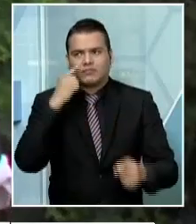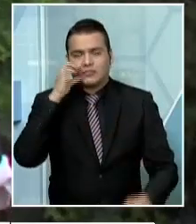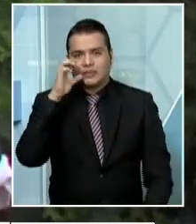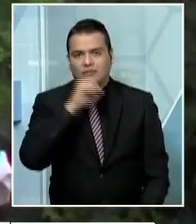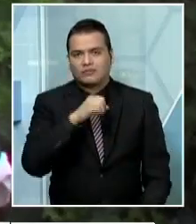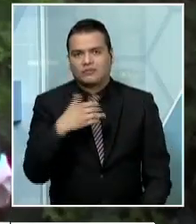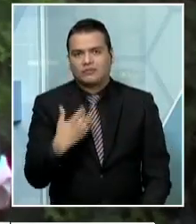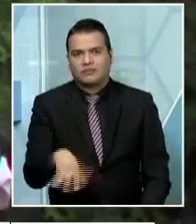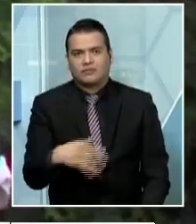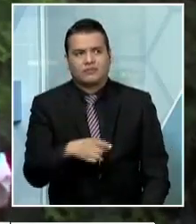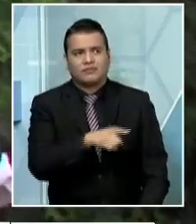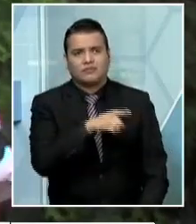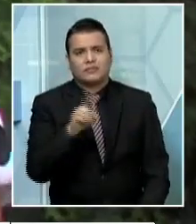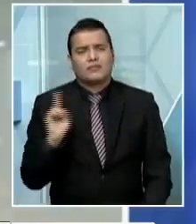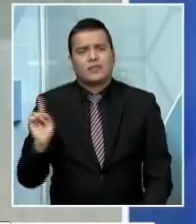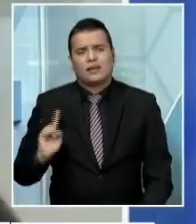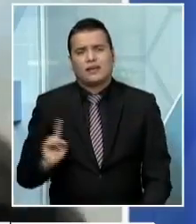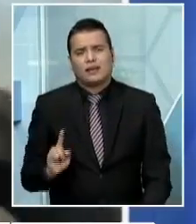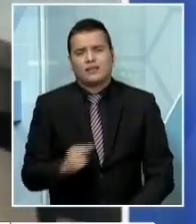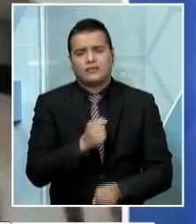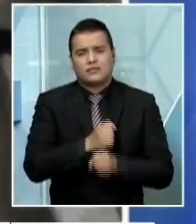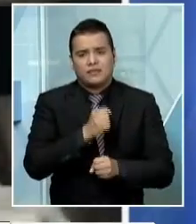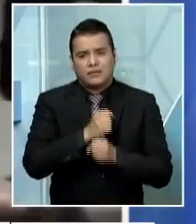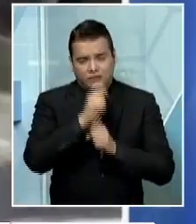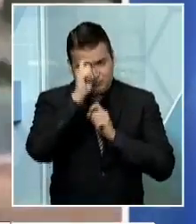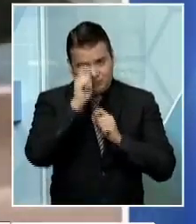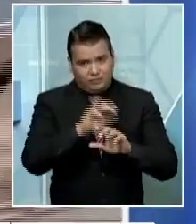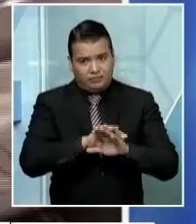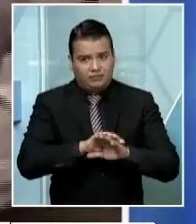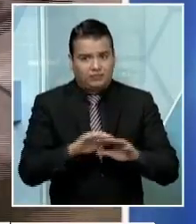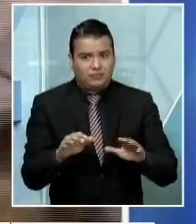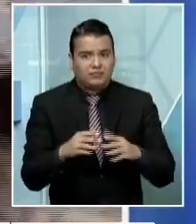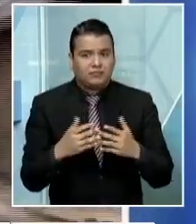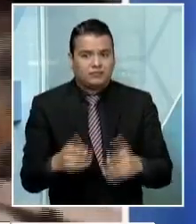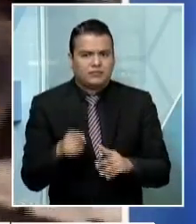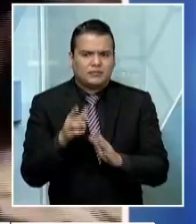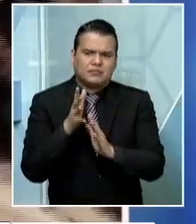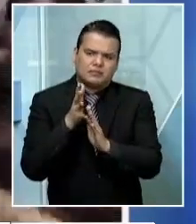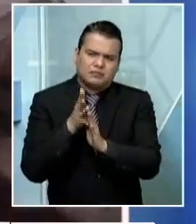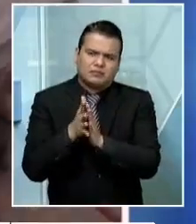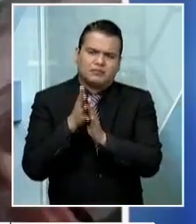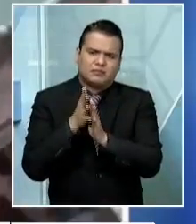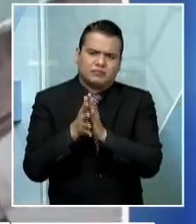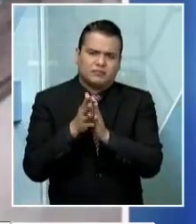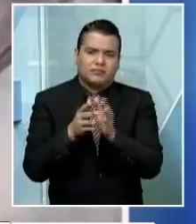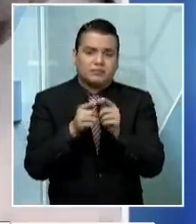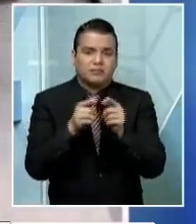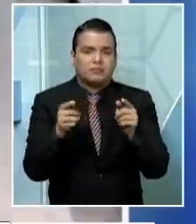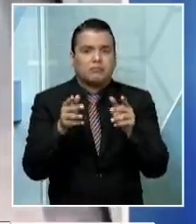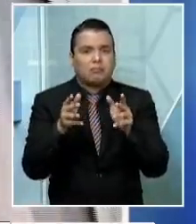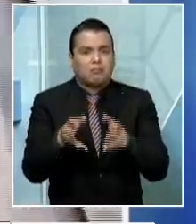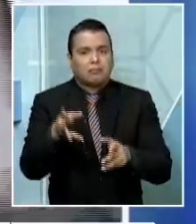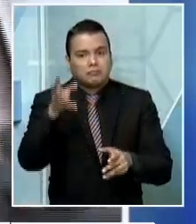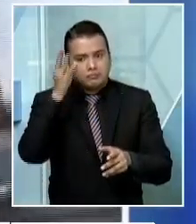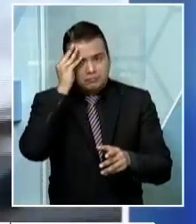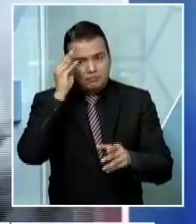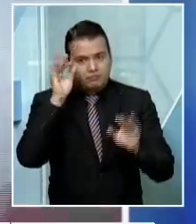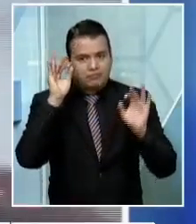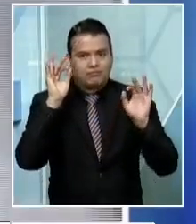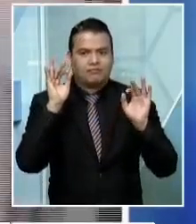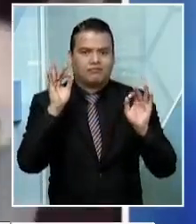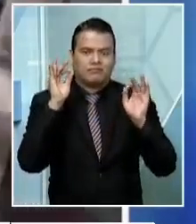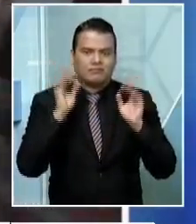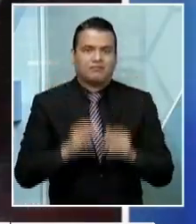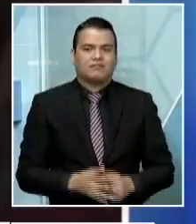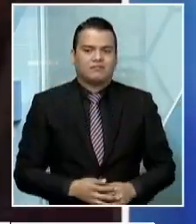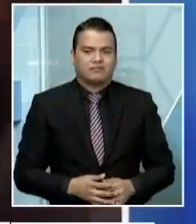homenaje a muchos años de trabajo. Pueden encontrar mucha información que les puede ser útil en algún momento de su